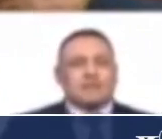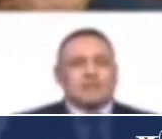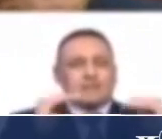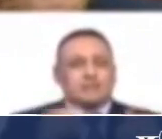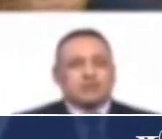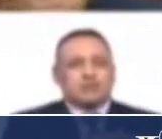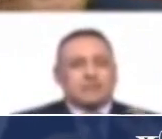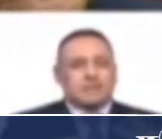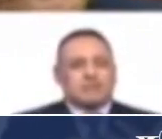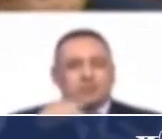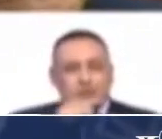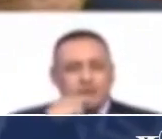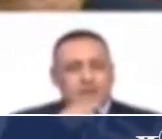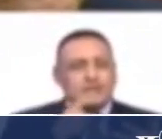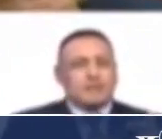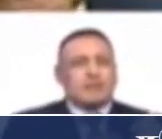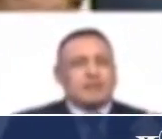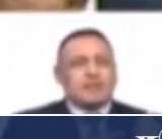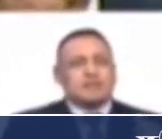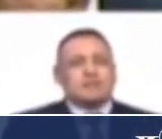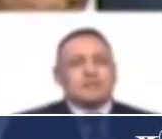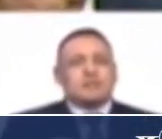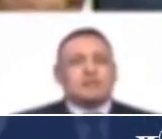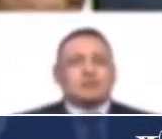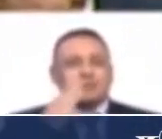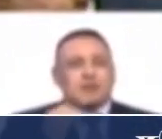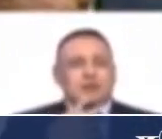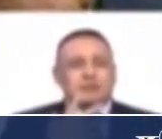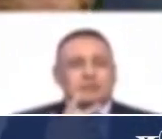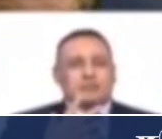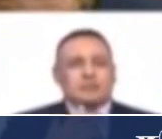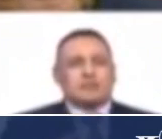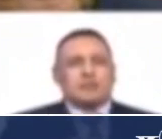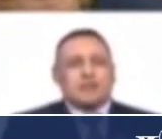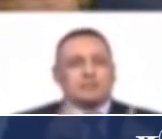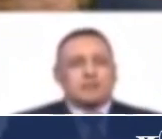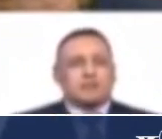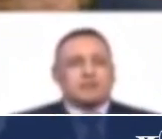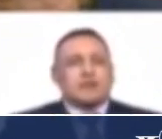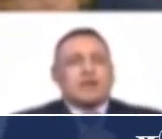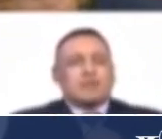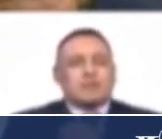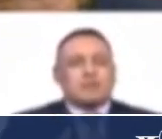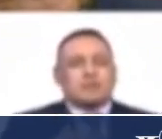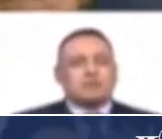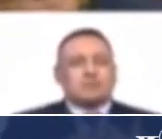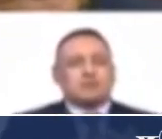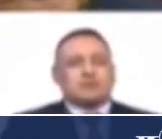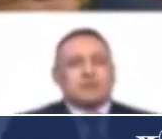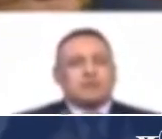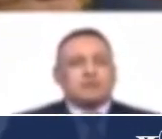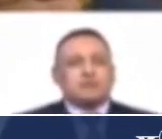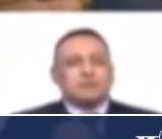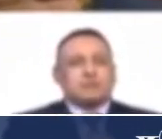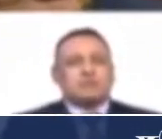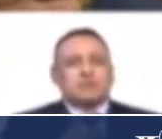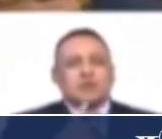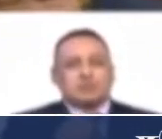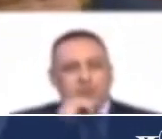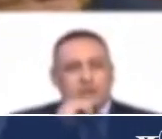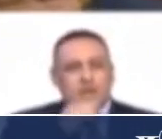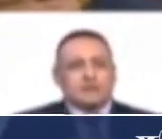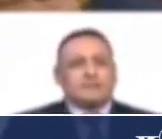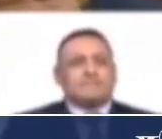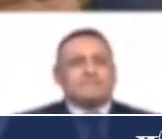Crecí con tres hermanas mayores. Tengo una madre excepcional. Amo a mi esposa y a mis dos